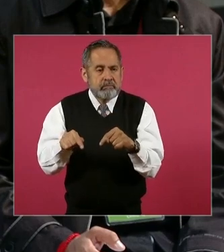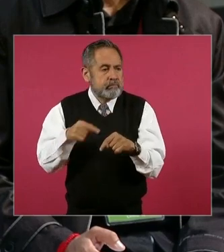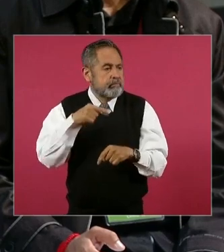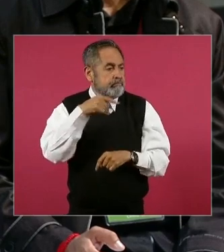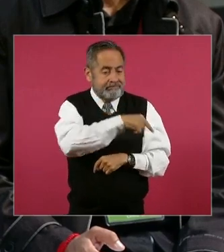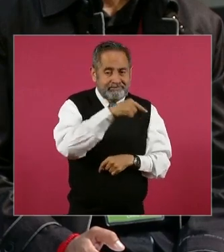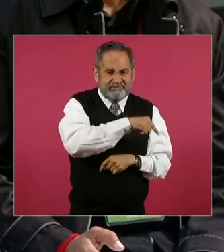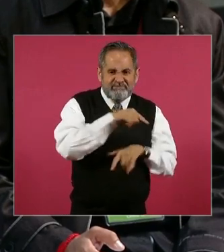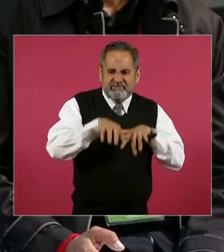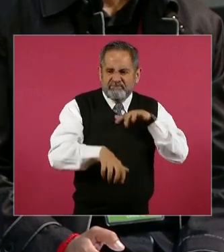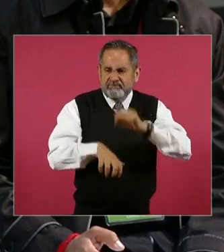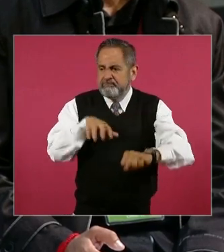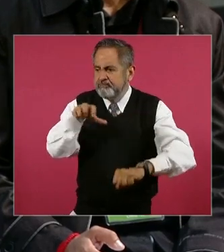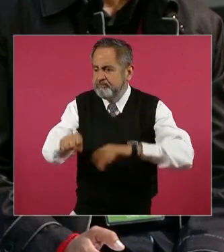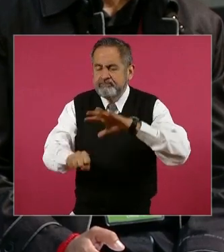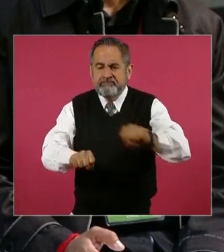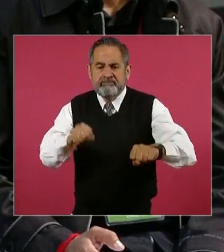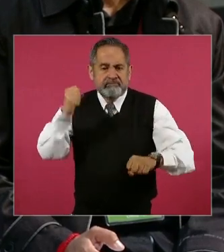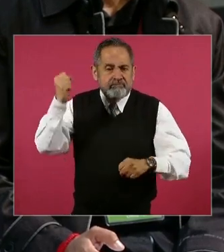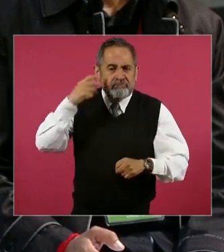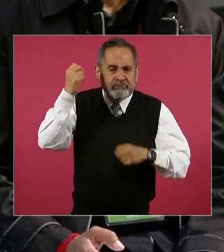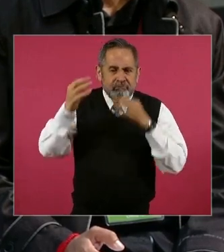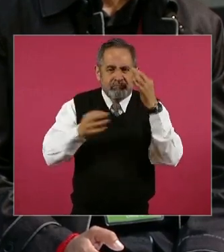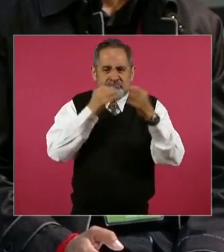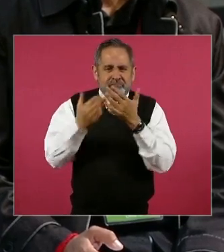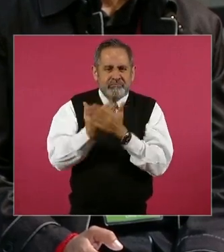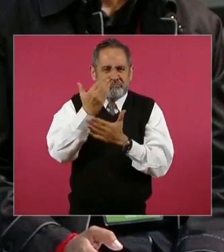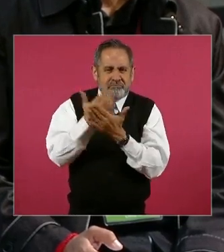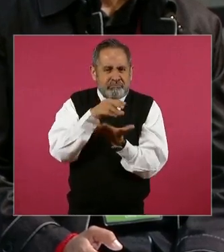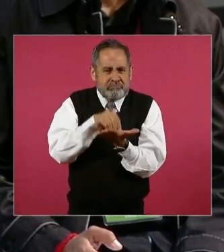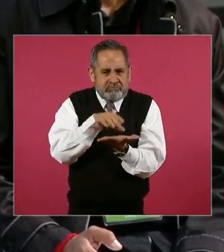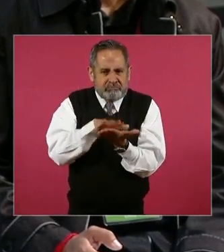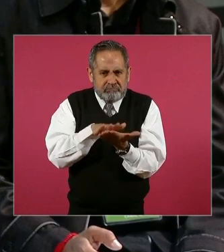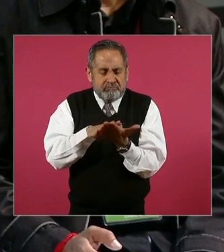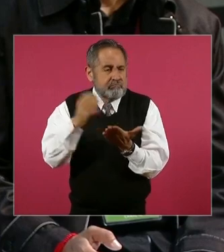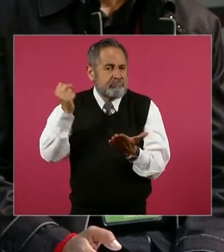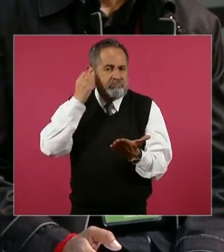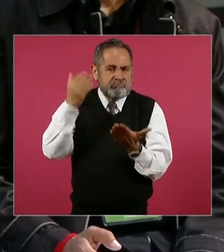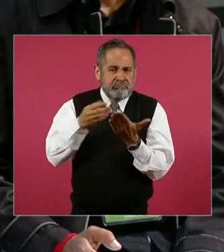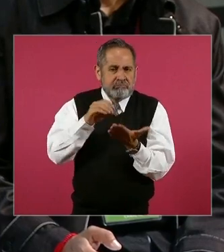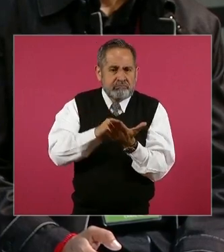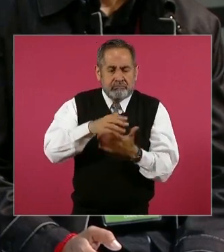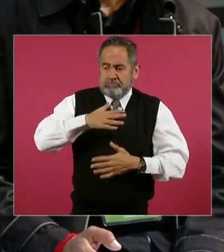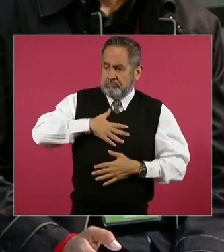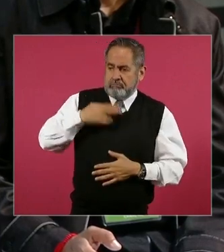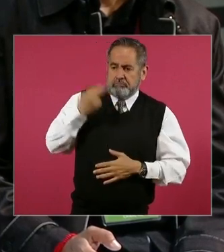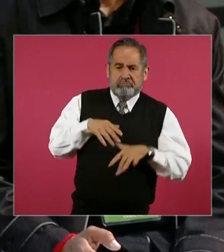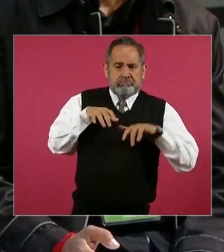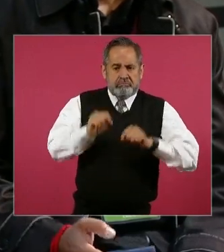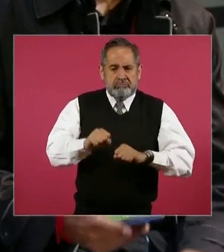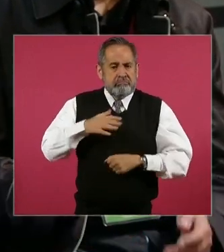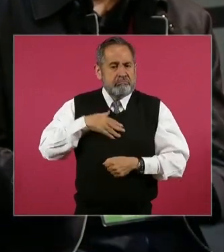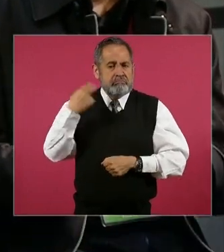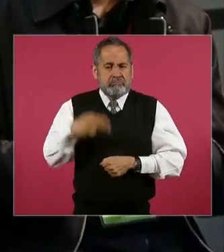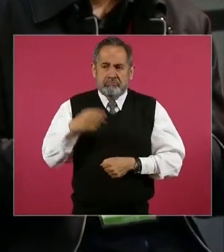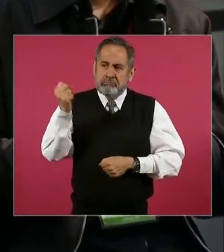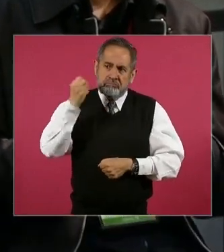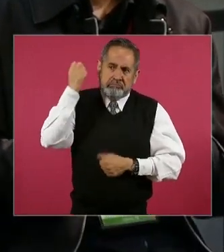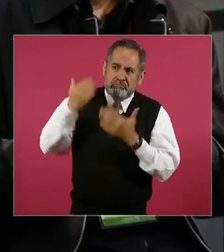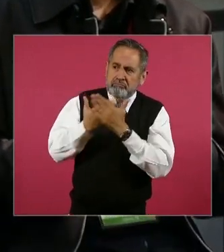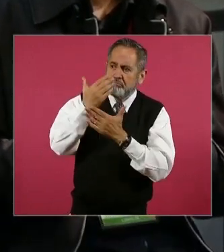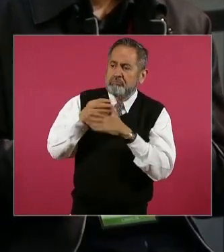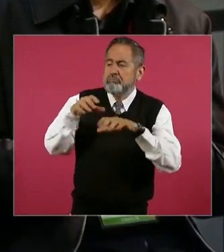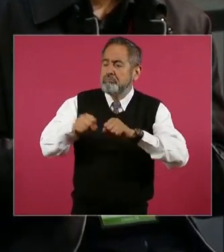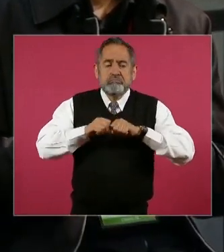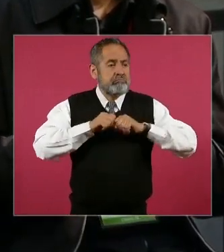apropiando de las conferencias mañaneras registrándolos a su nombre lo que ha sido